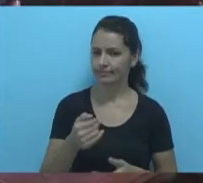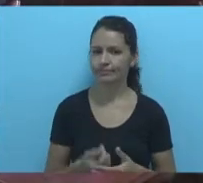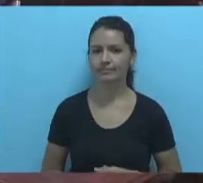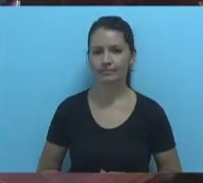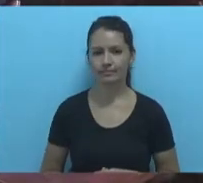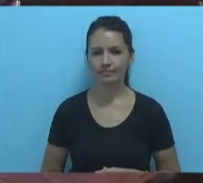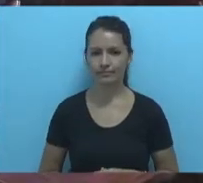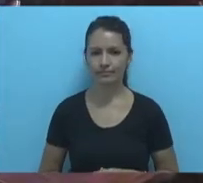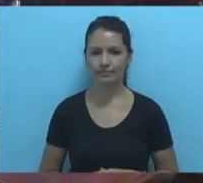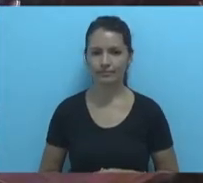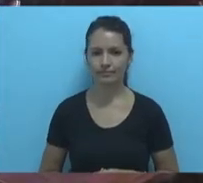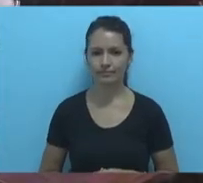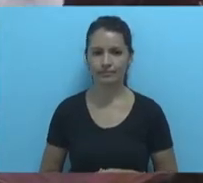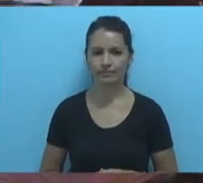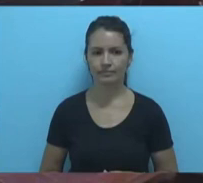aprobado.